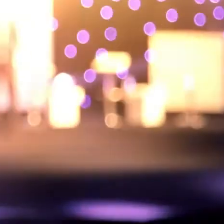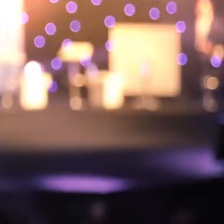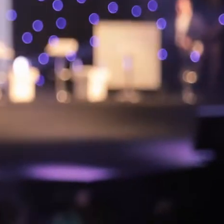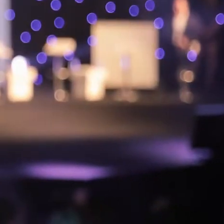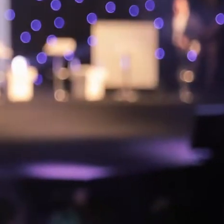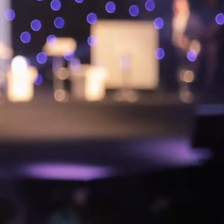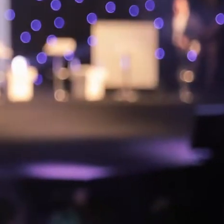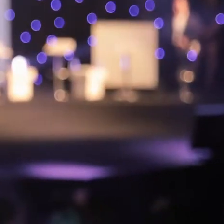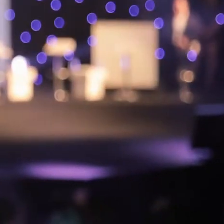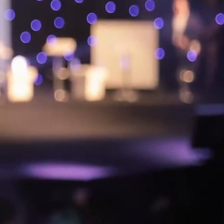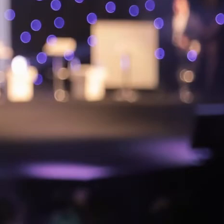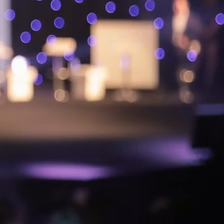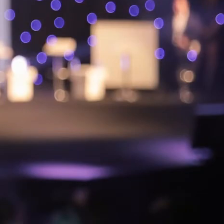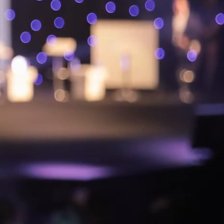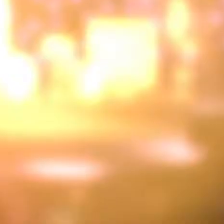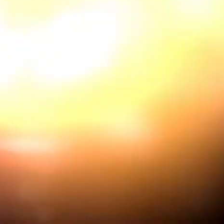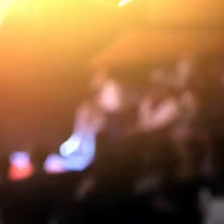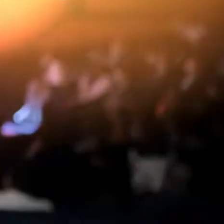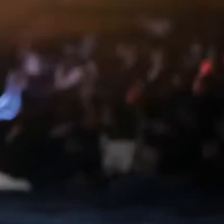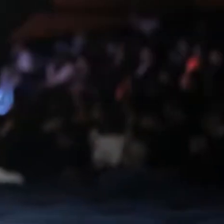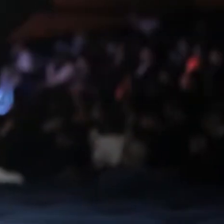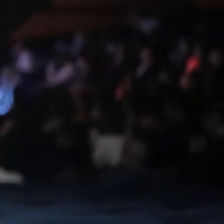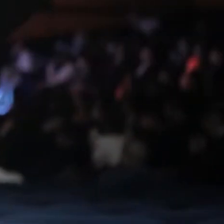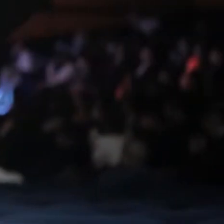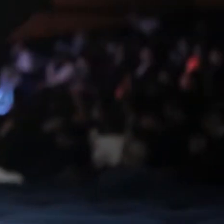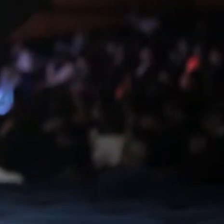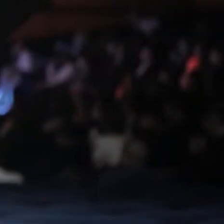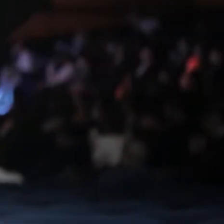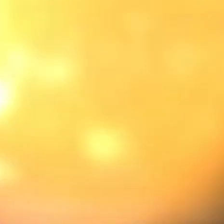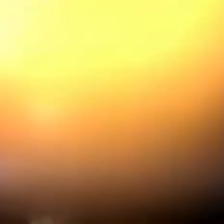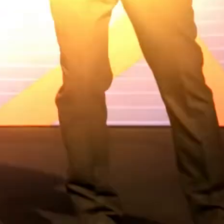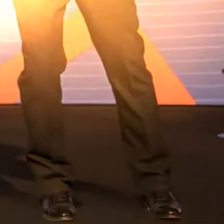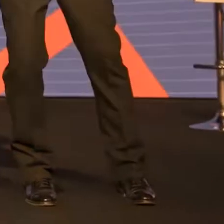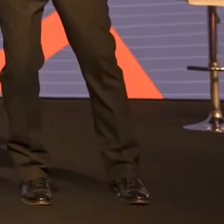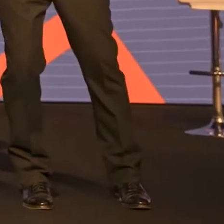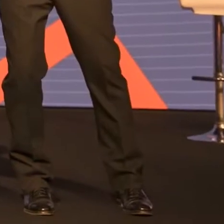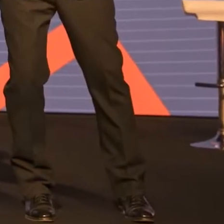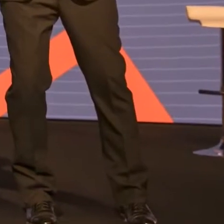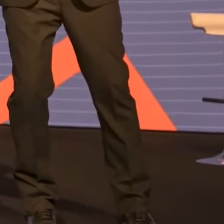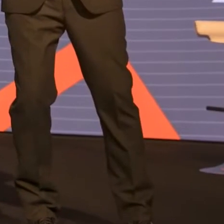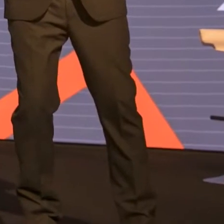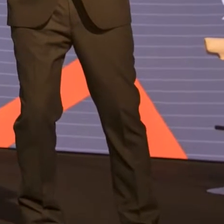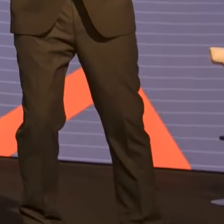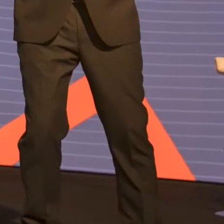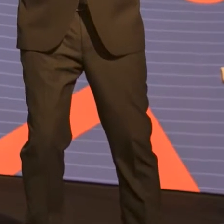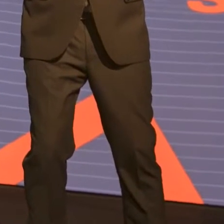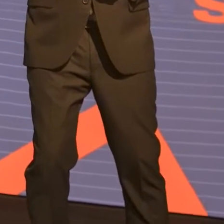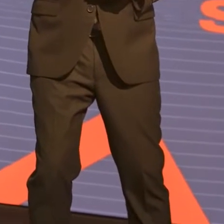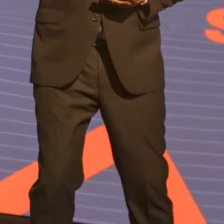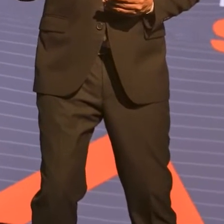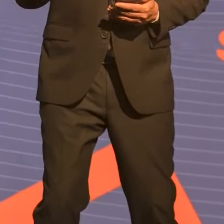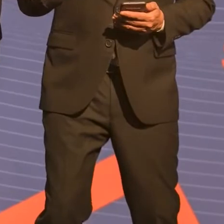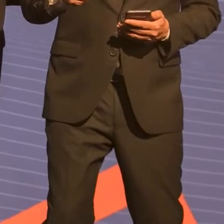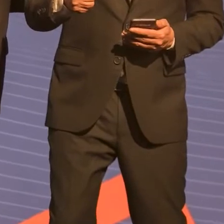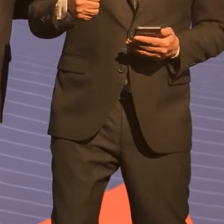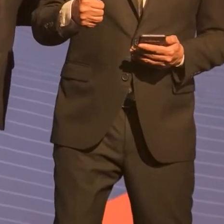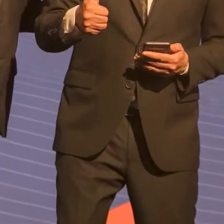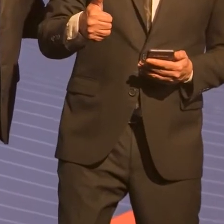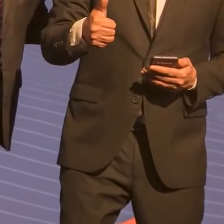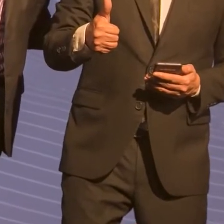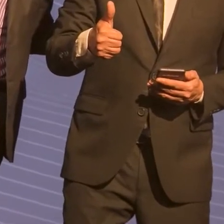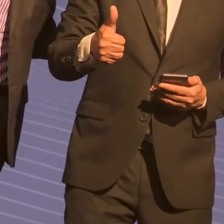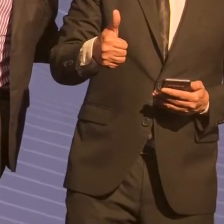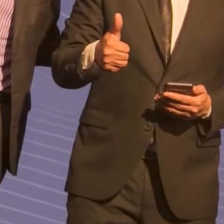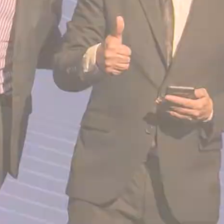nos gusta, es lo que nos llena. Para mí es un orgullo ser talento Sena. Soy talento Sena, es una voz